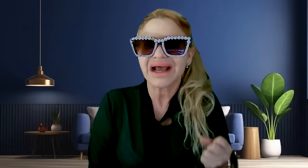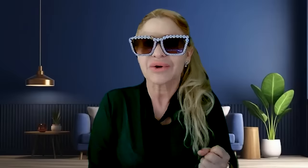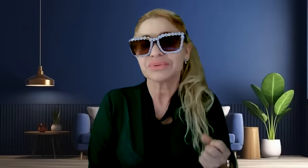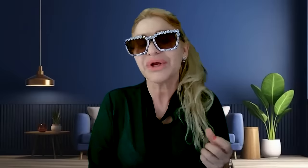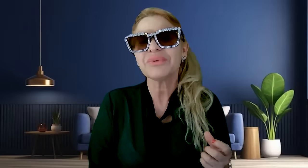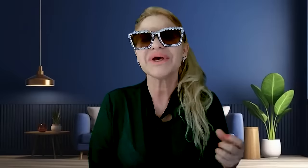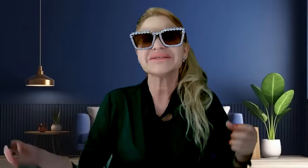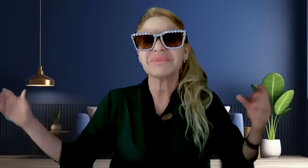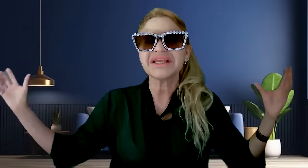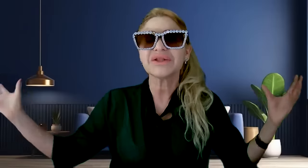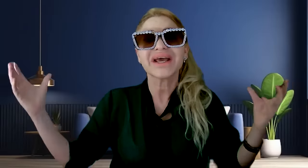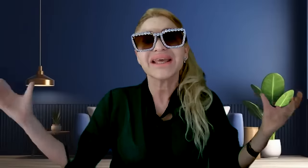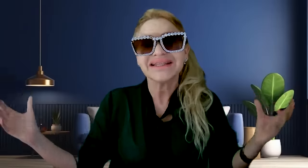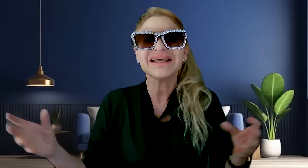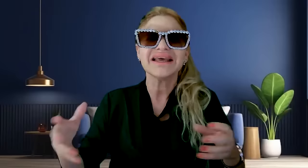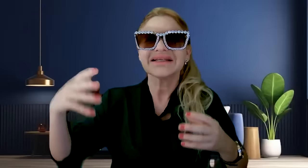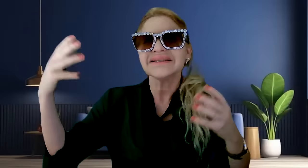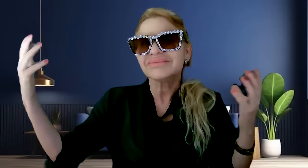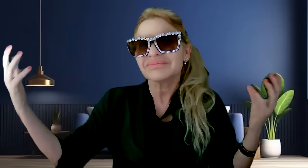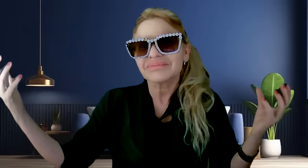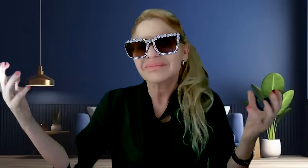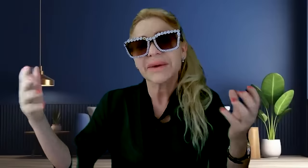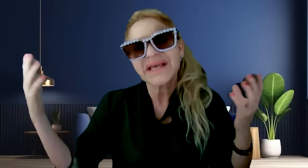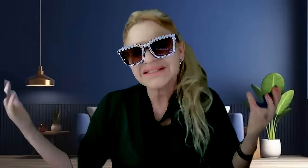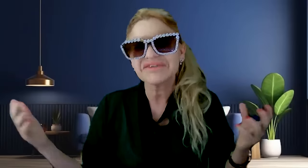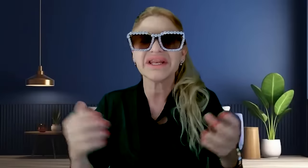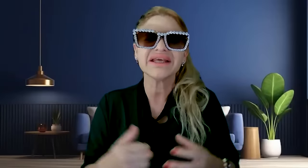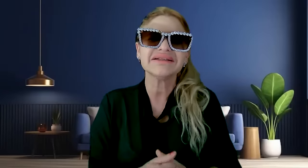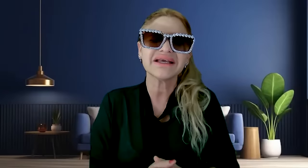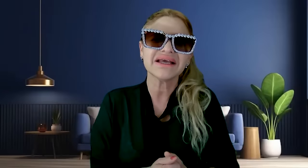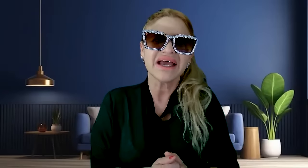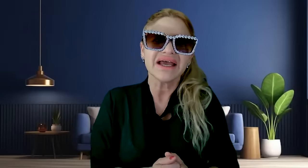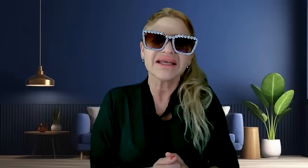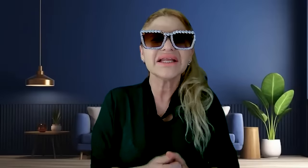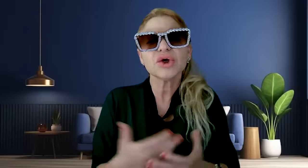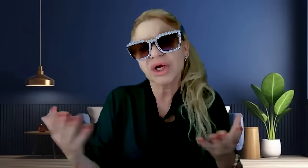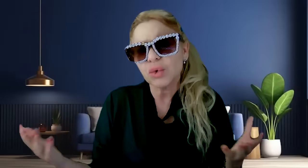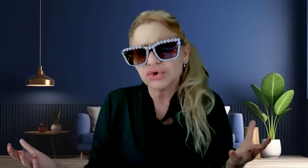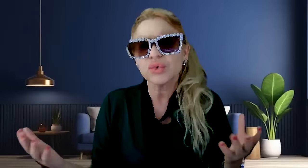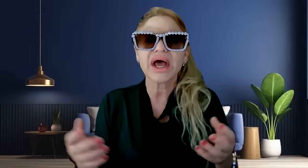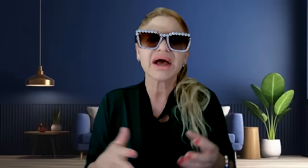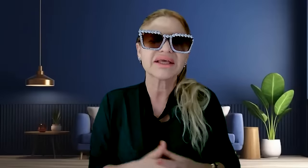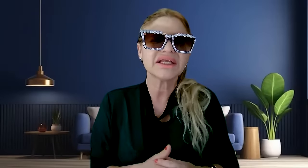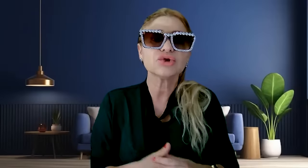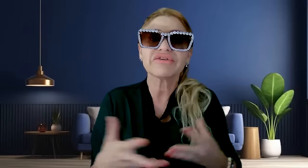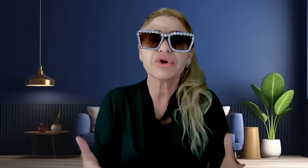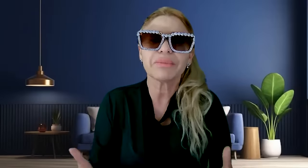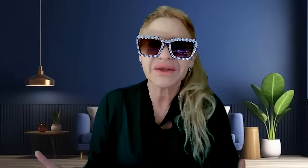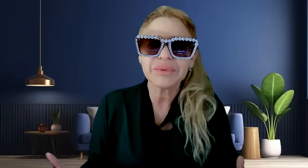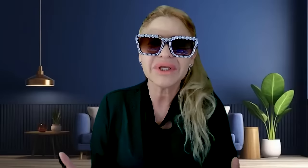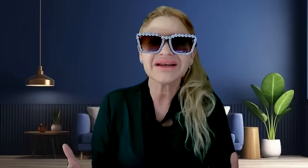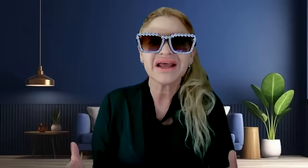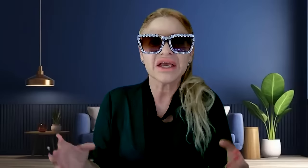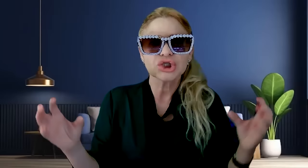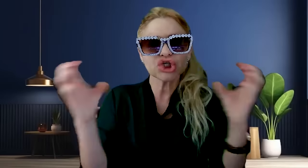sembramos el caos. Bueno, pues metiendo a gente que piensa diferente, que tiene otra cultura, que tiene otra forma